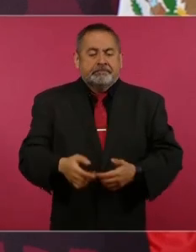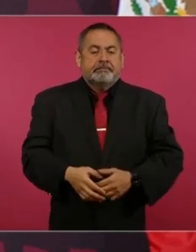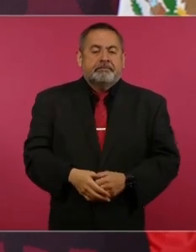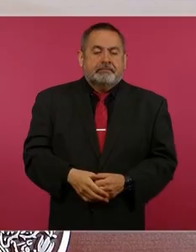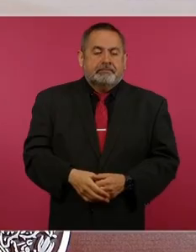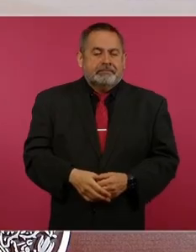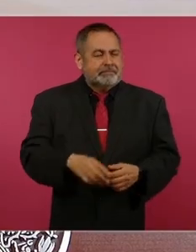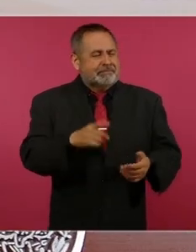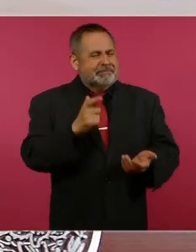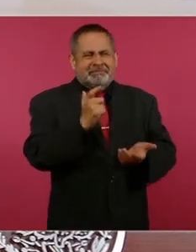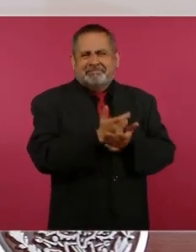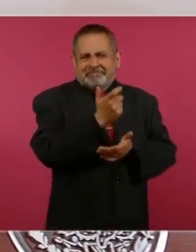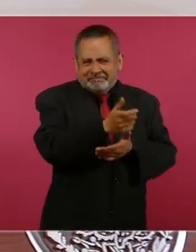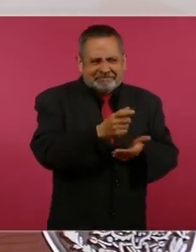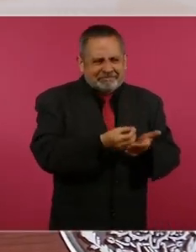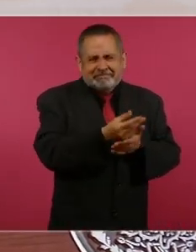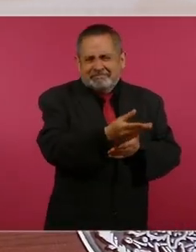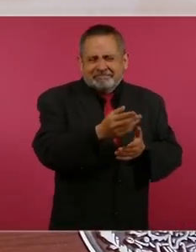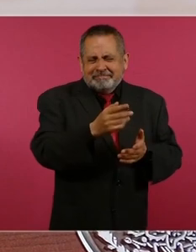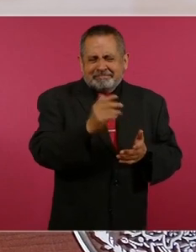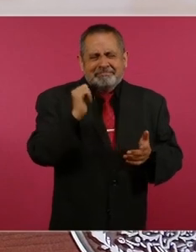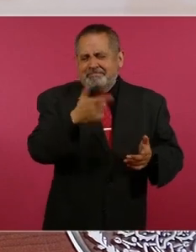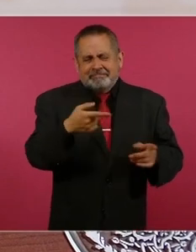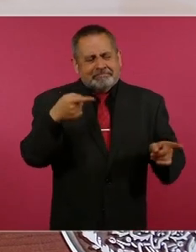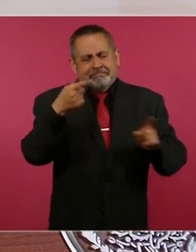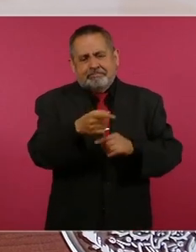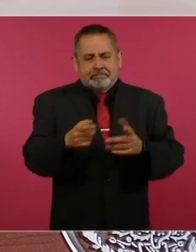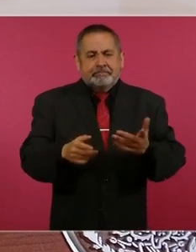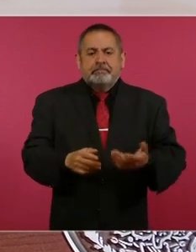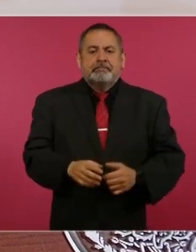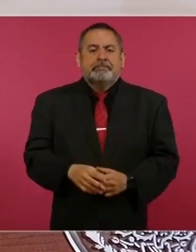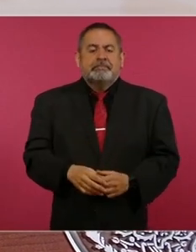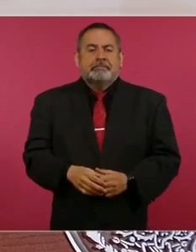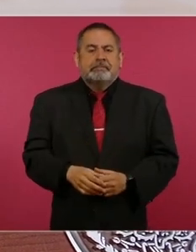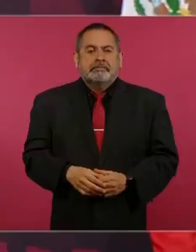Te gratifica, te… Sí. Para